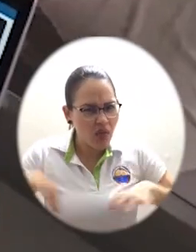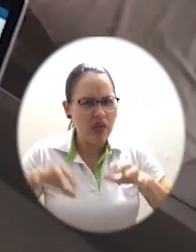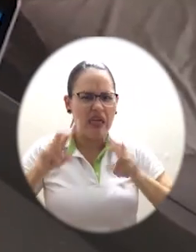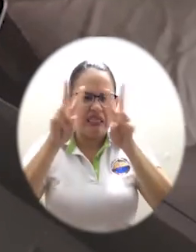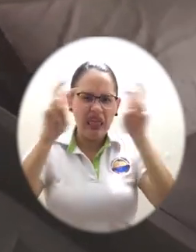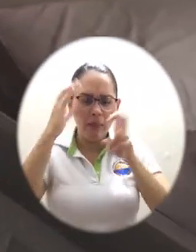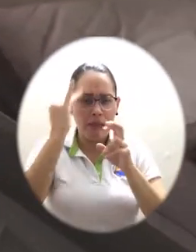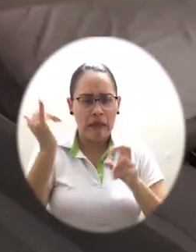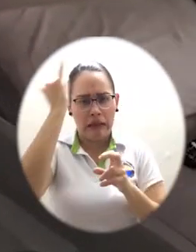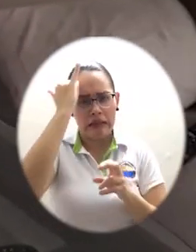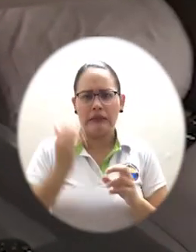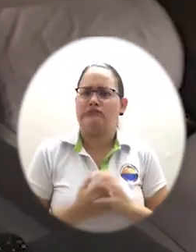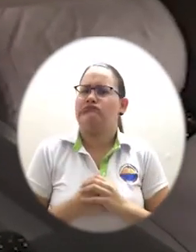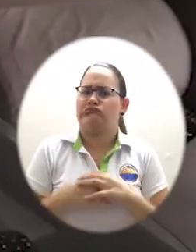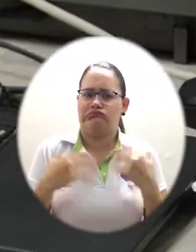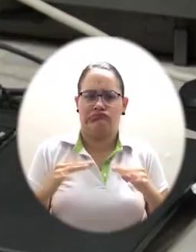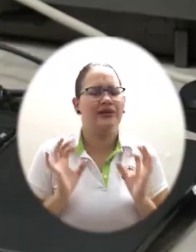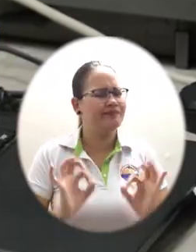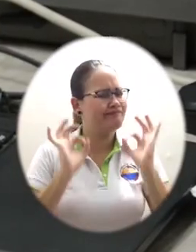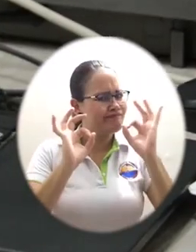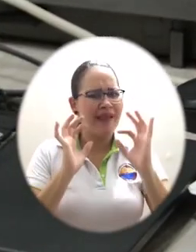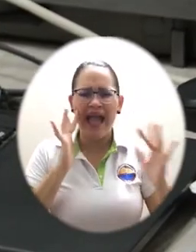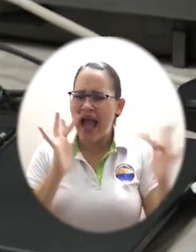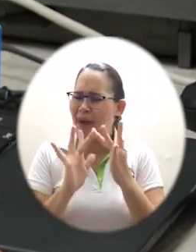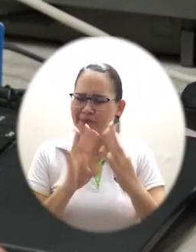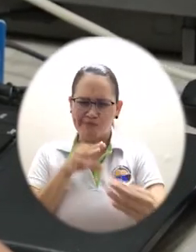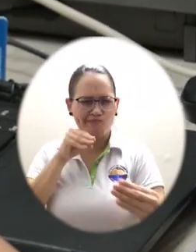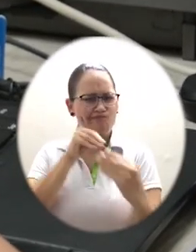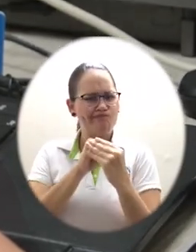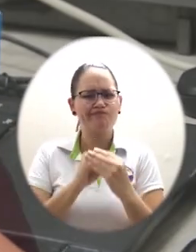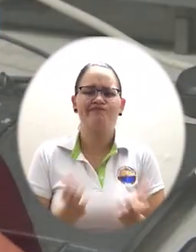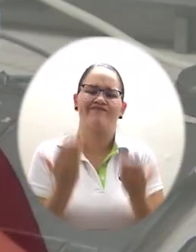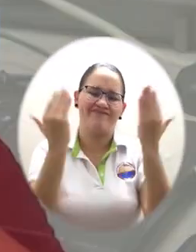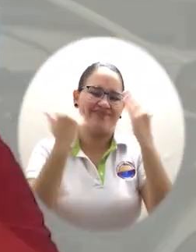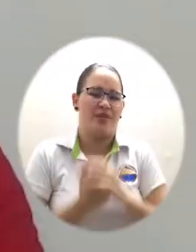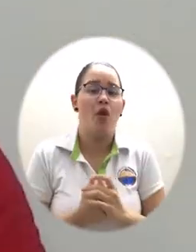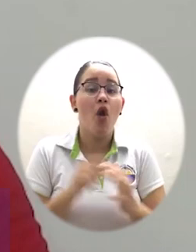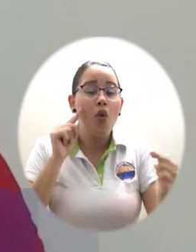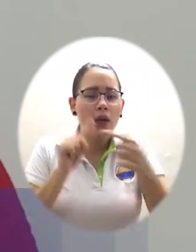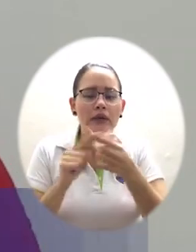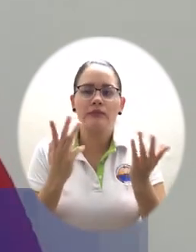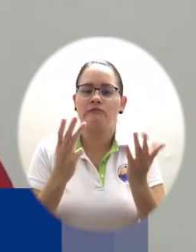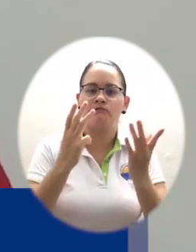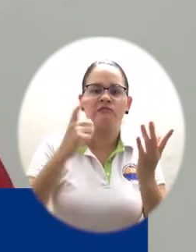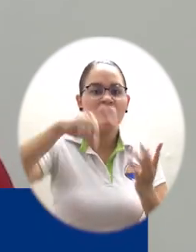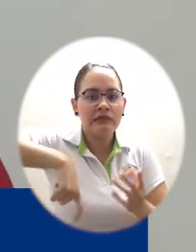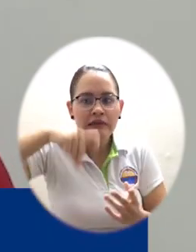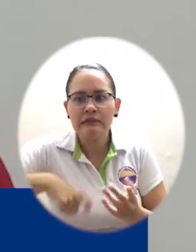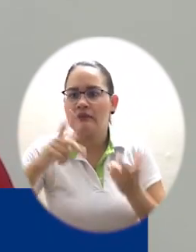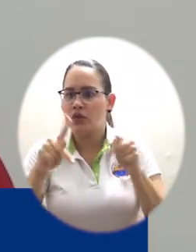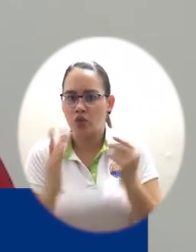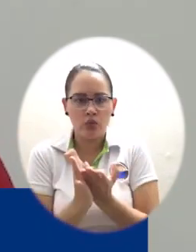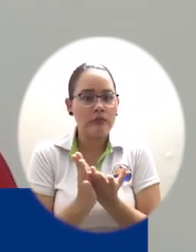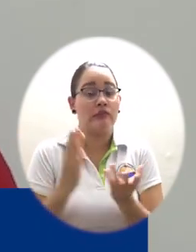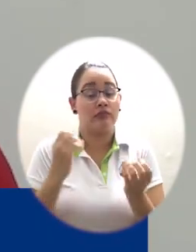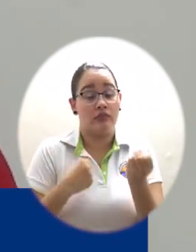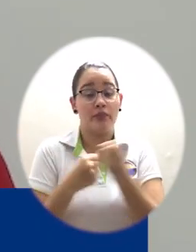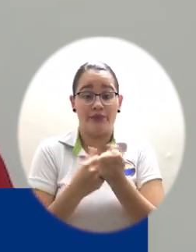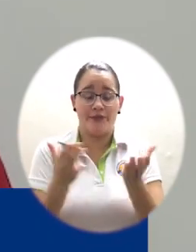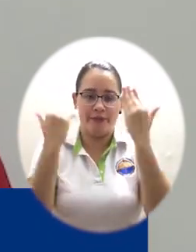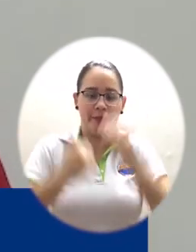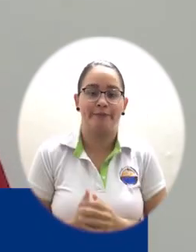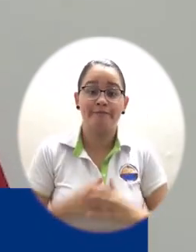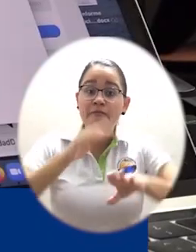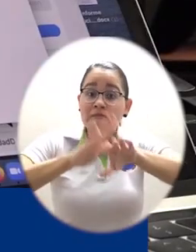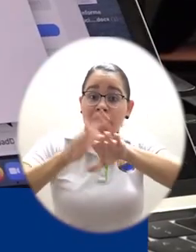adecuadas a esas necesidades y esos requerimientos de nuestros estudiantes. La reducción del gasto ha sido muy significativa, además